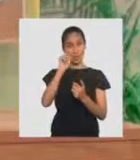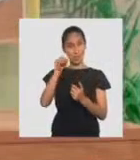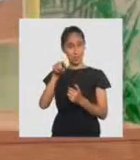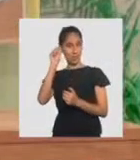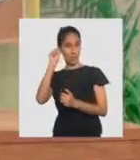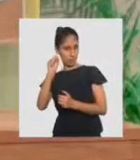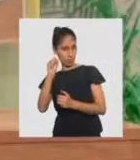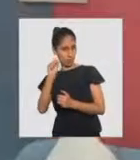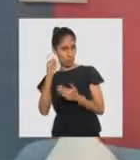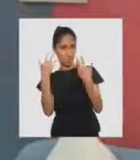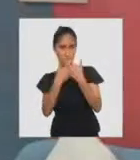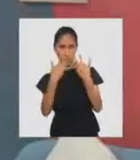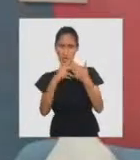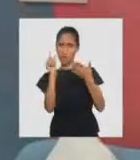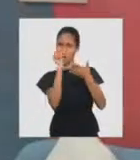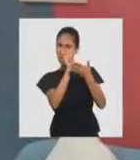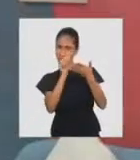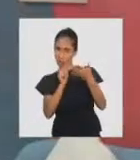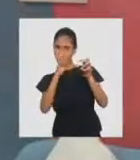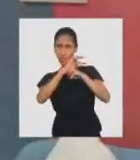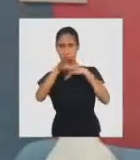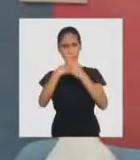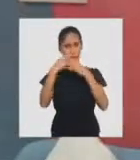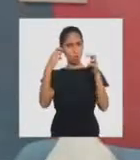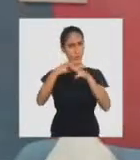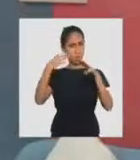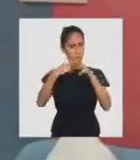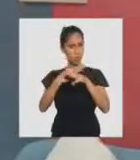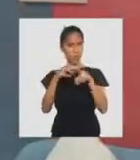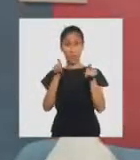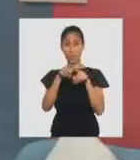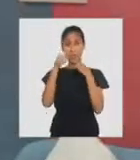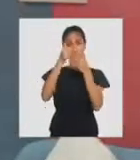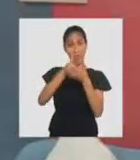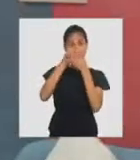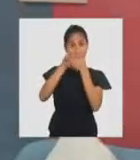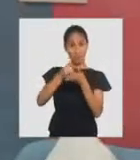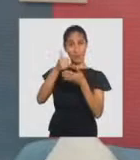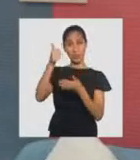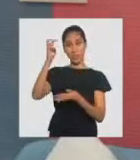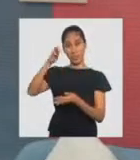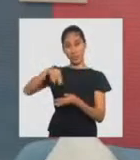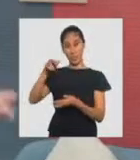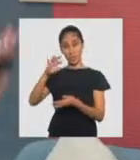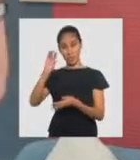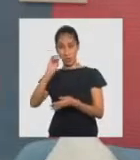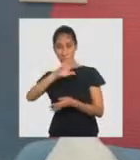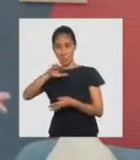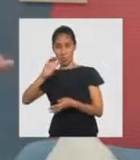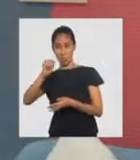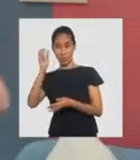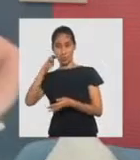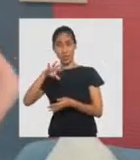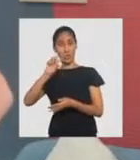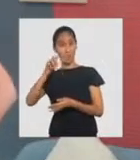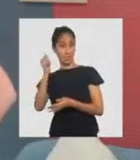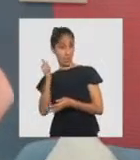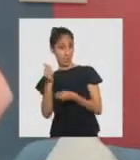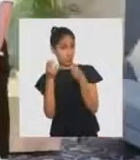tablas, gráficos y procedimientos matemáticos. Y ayudamos a Mario y a Camila. ¿Qué más se puede pedir en un solo